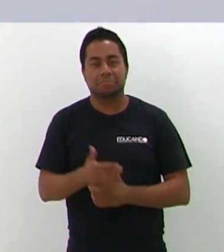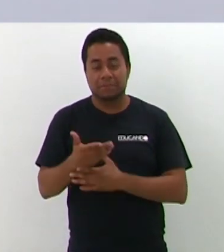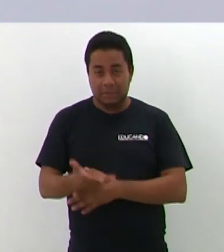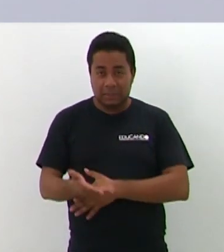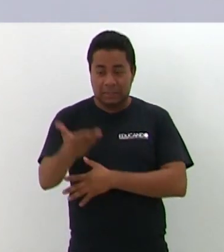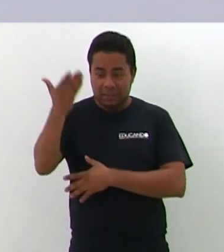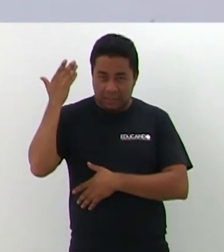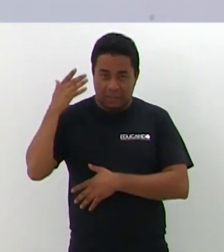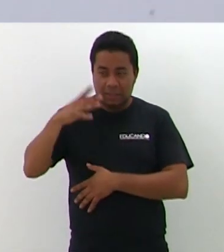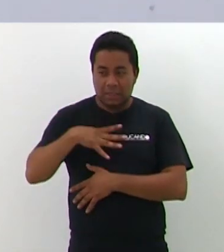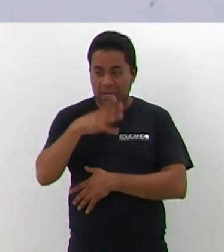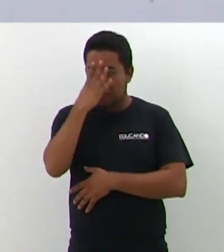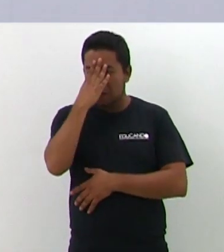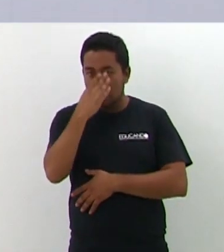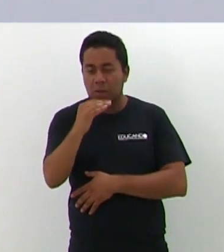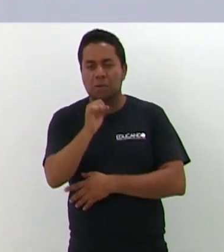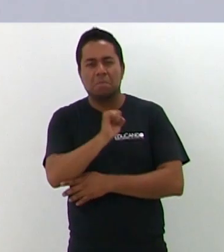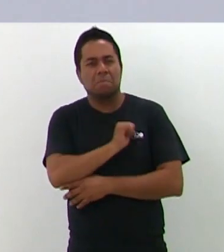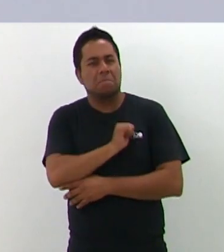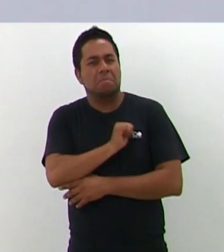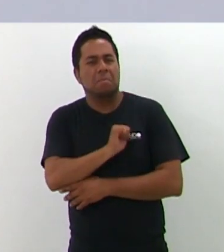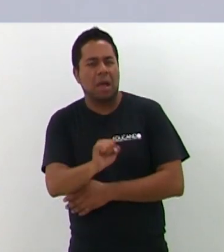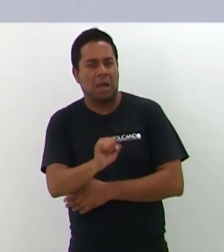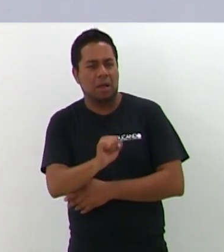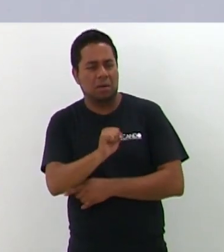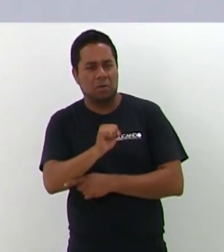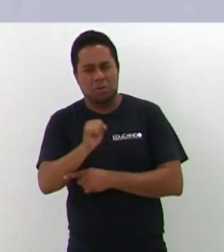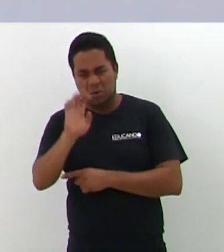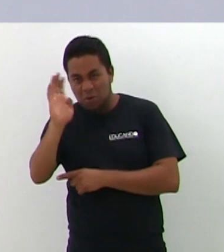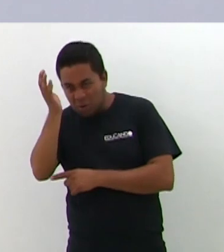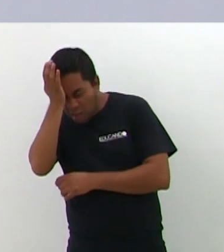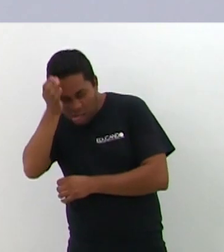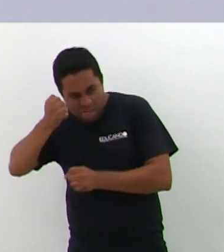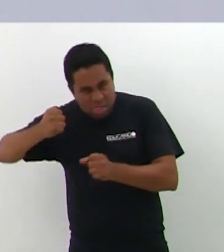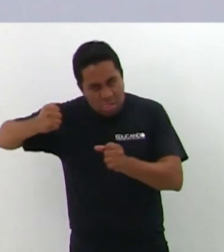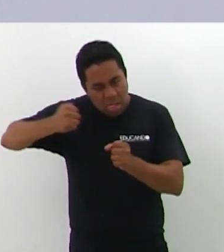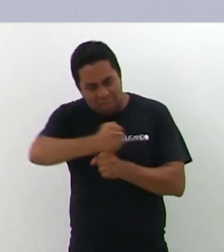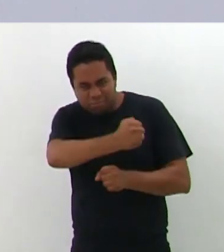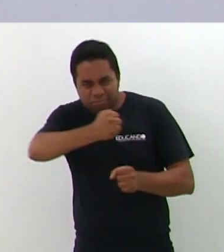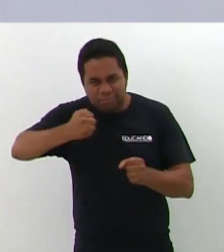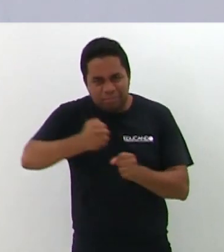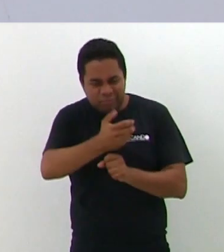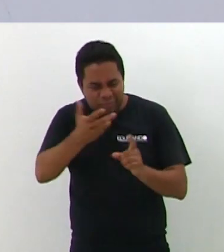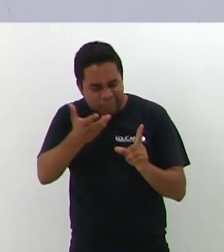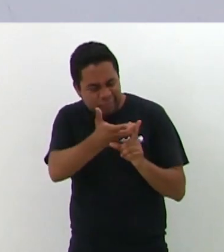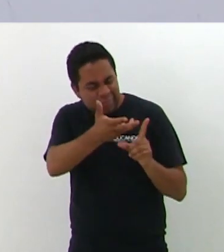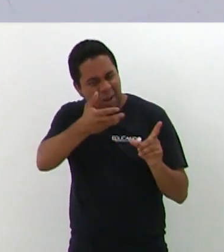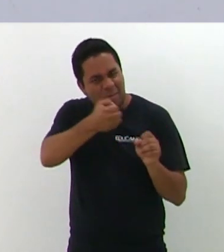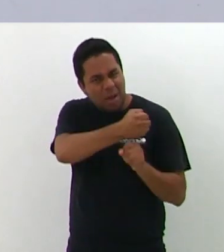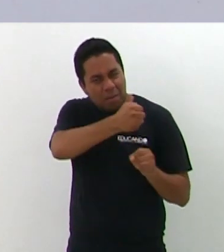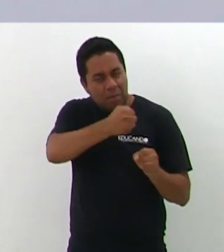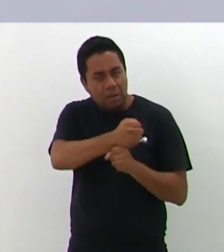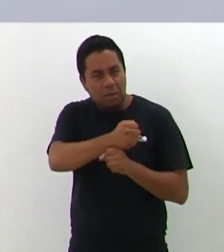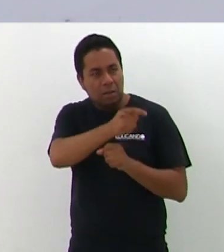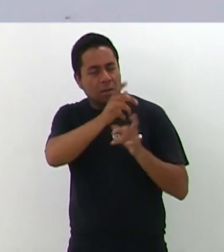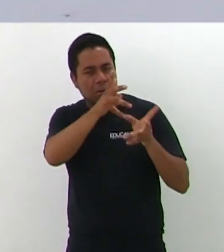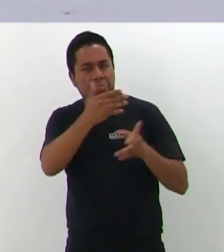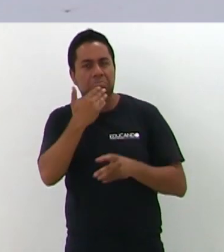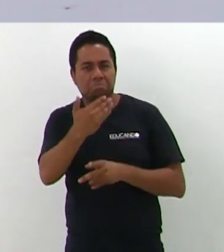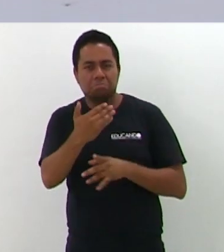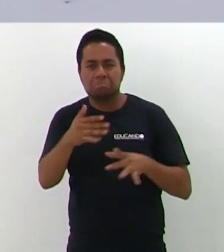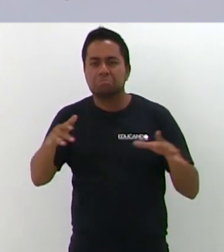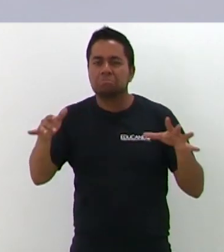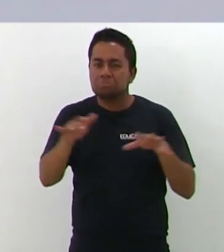una vez un lobito malo al que maltrataban todos los corderos. Aquí quedaría bien